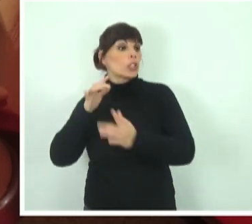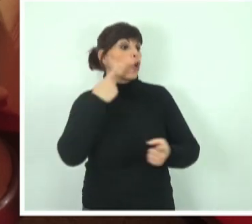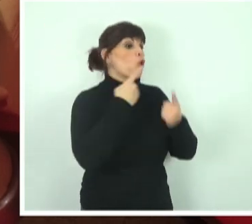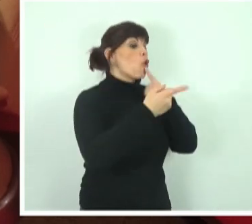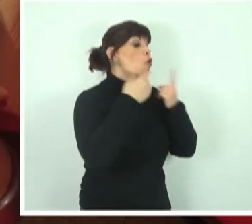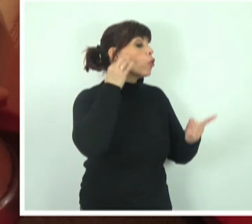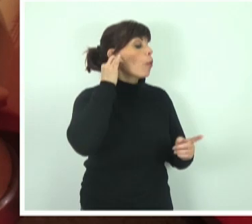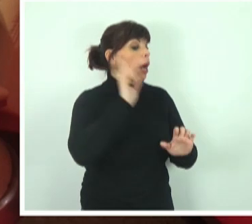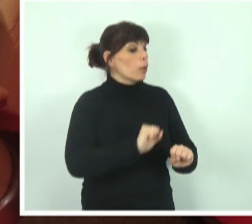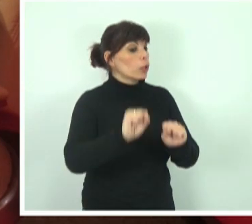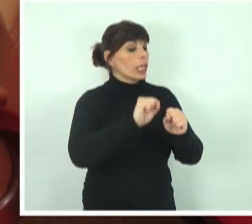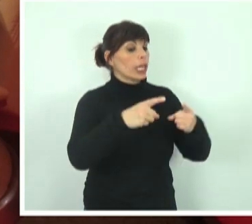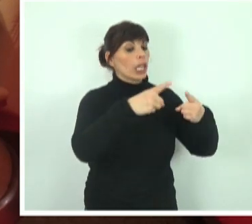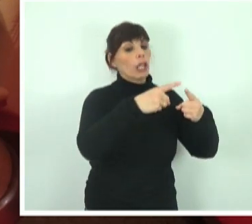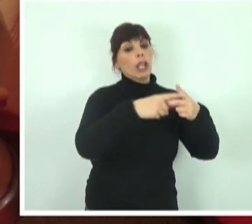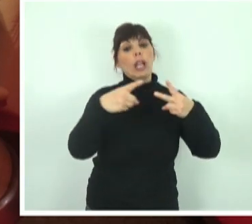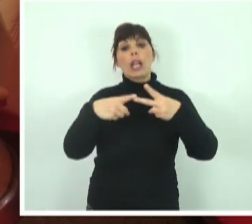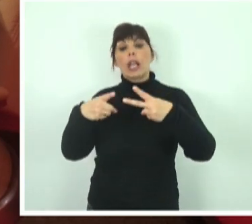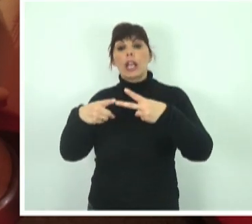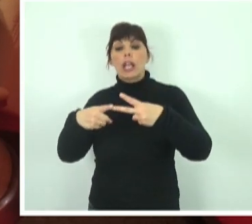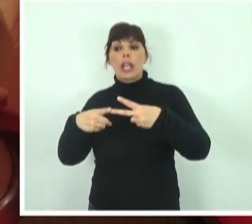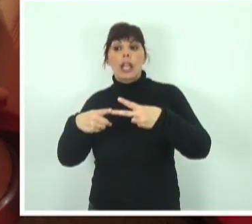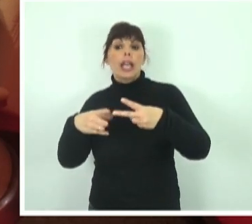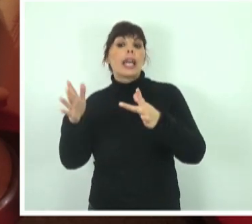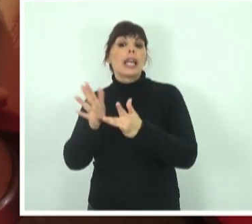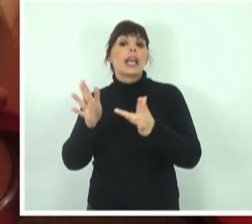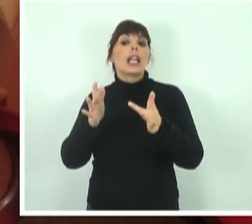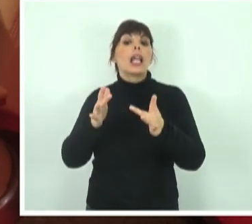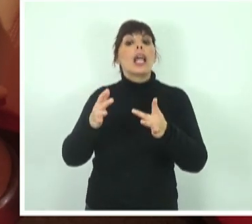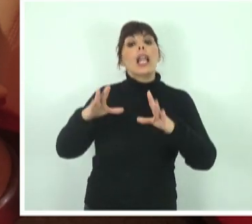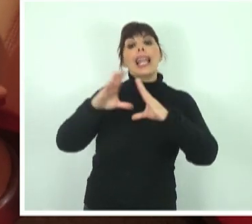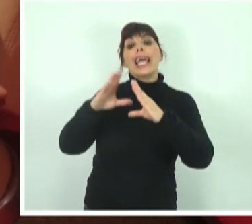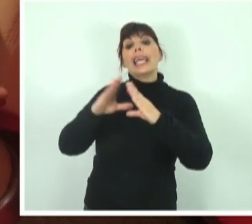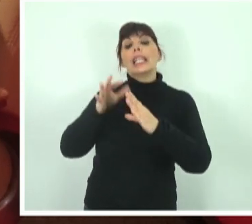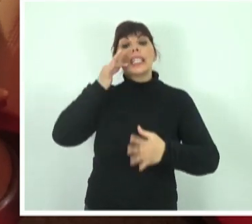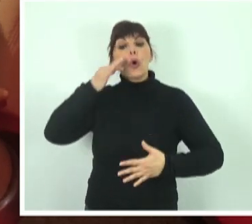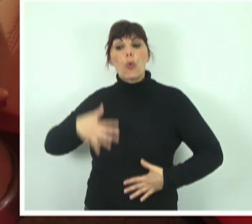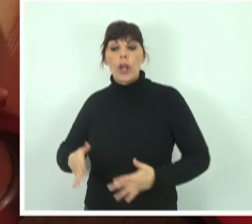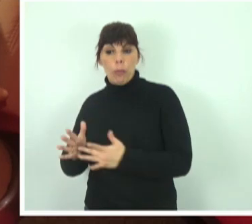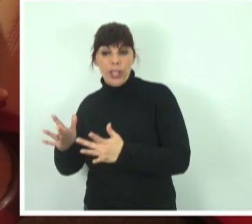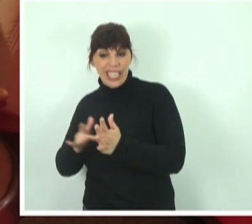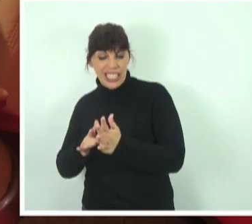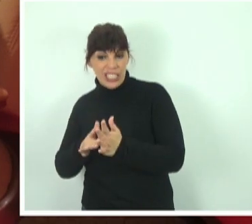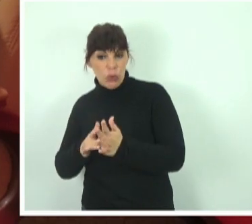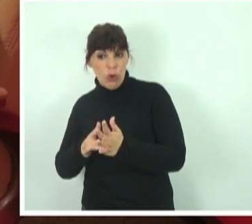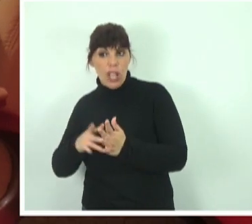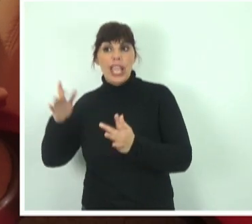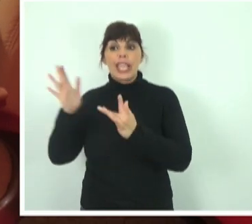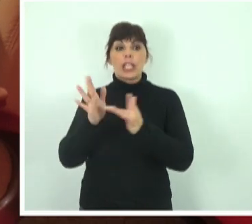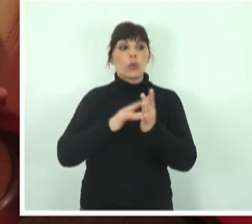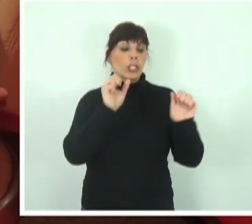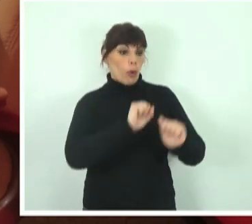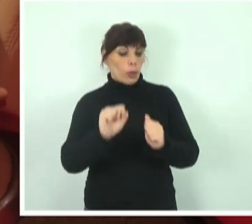iglesia es el cuerpo. Jesucristo protege su cuerpo. Y la iglesia es el ejército y